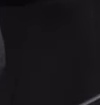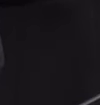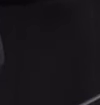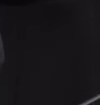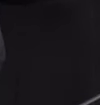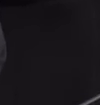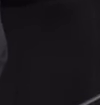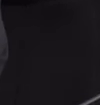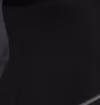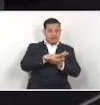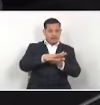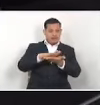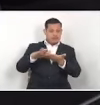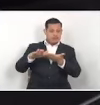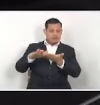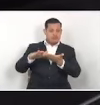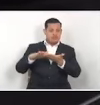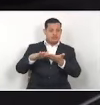limpia,